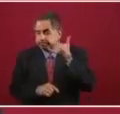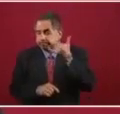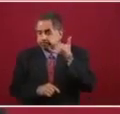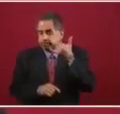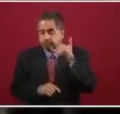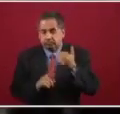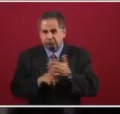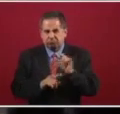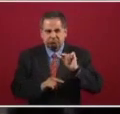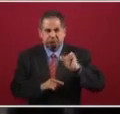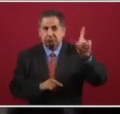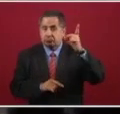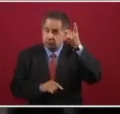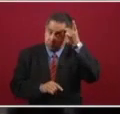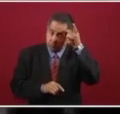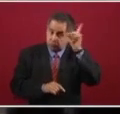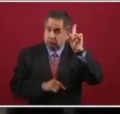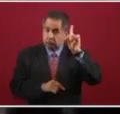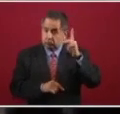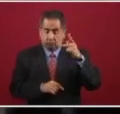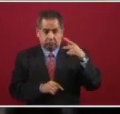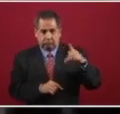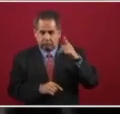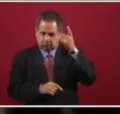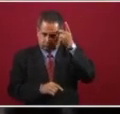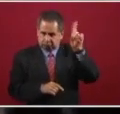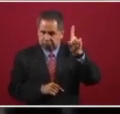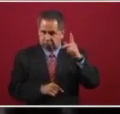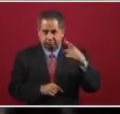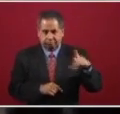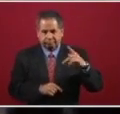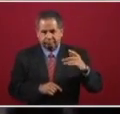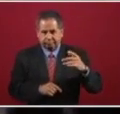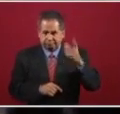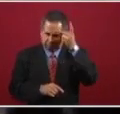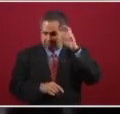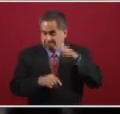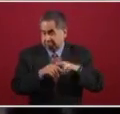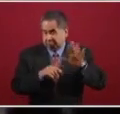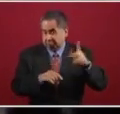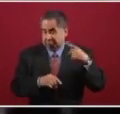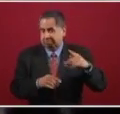de los dueños, o del dueño, o del director